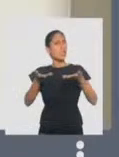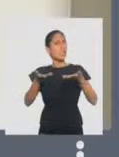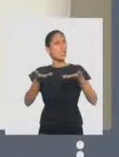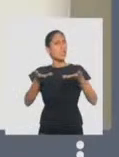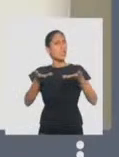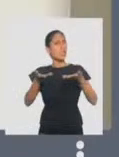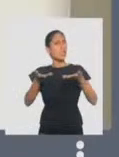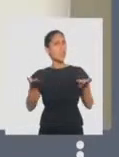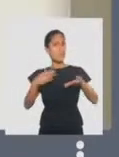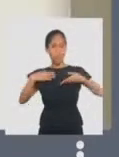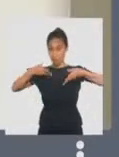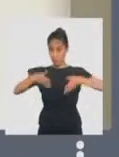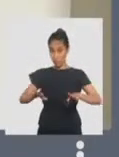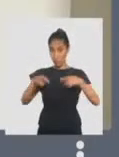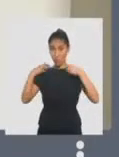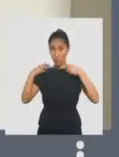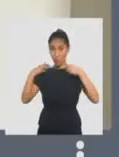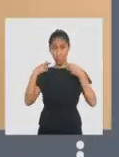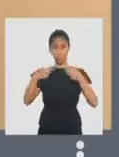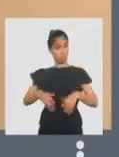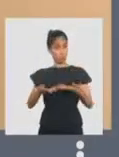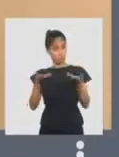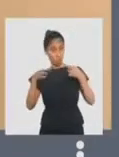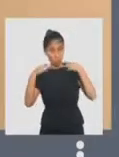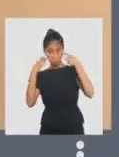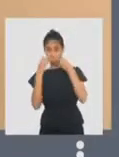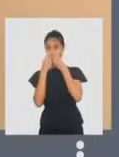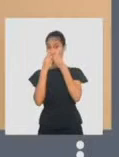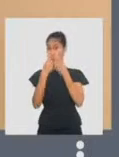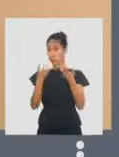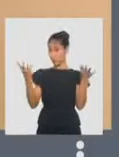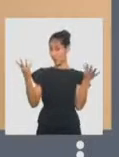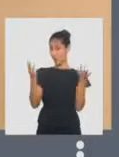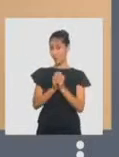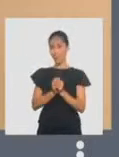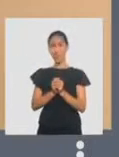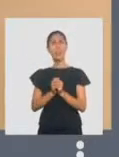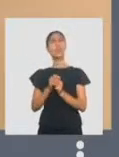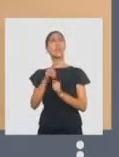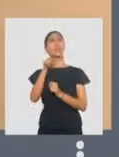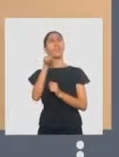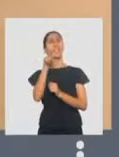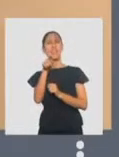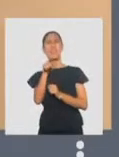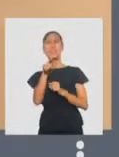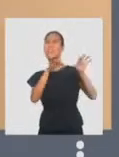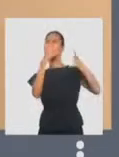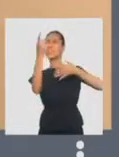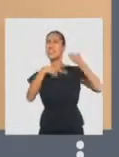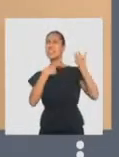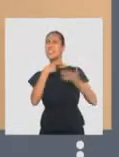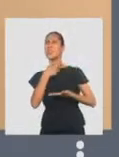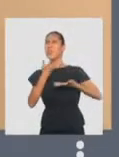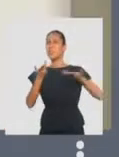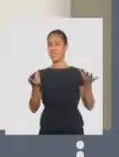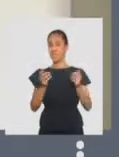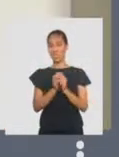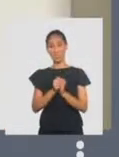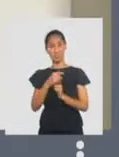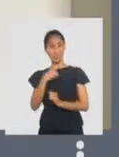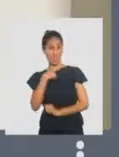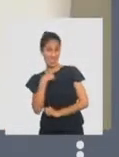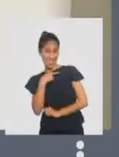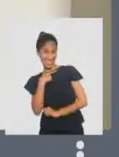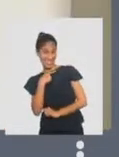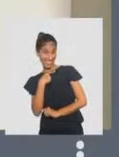Mucho gusto, ¿de dónde eres? I'm from Puno. Puno is so beautiful. What do you like doing, Iyari?